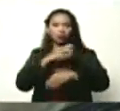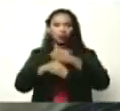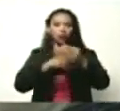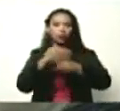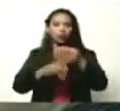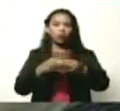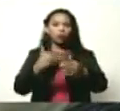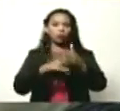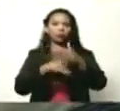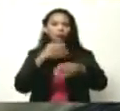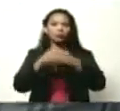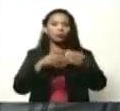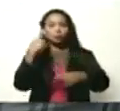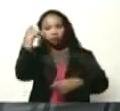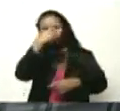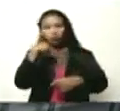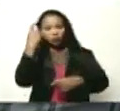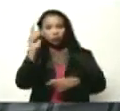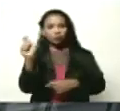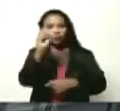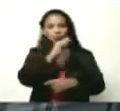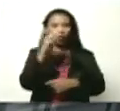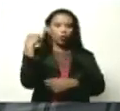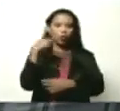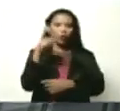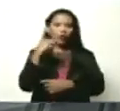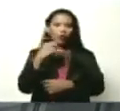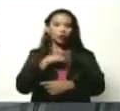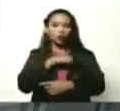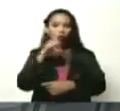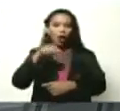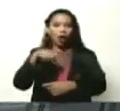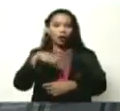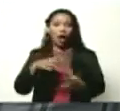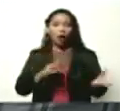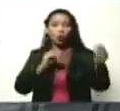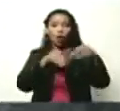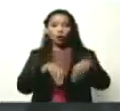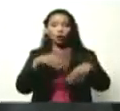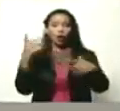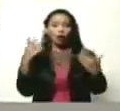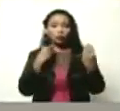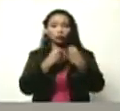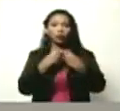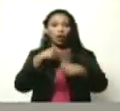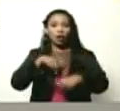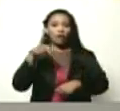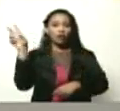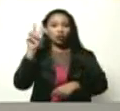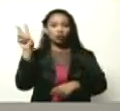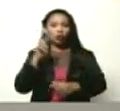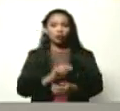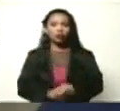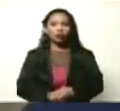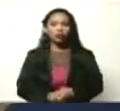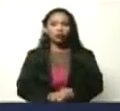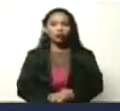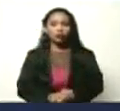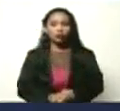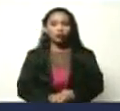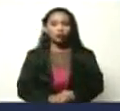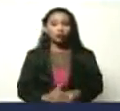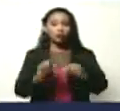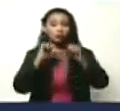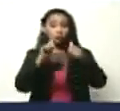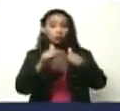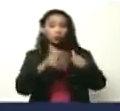vamos a hacer de cara al mes de noviembre. Hemos estado todos de acuerdo en acompañar desde Venezuela las iniciativas